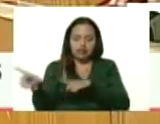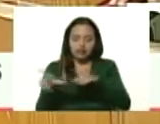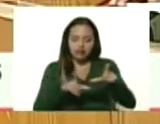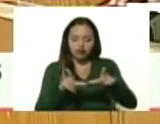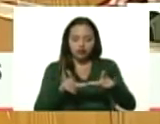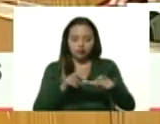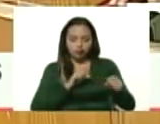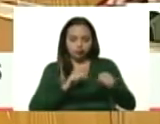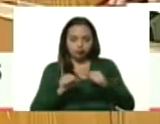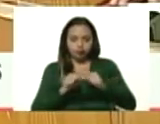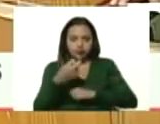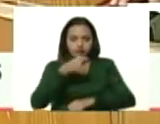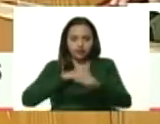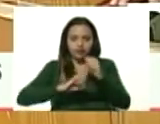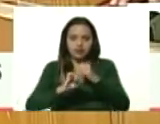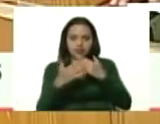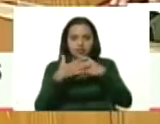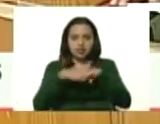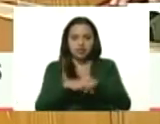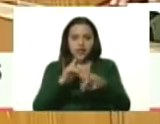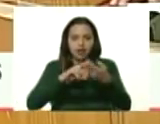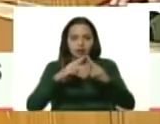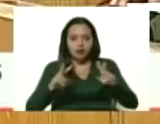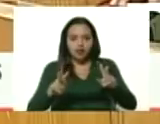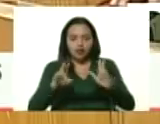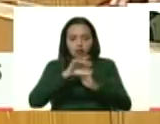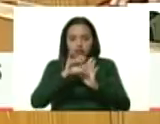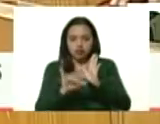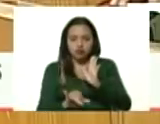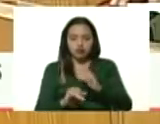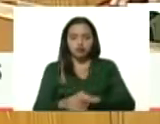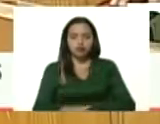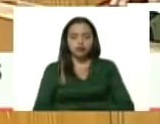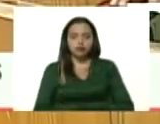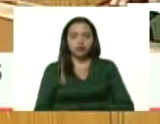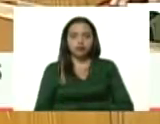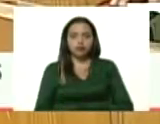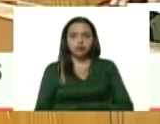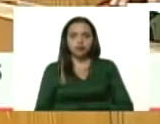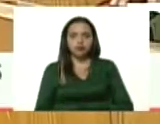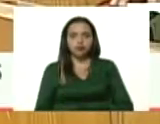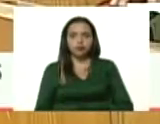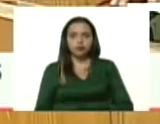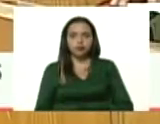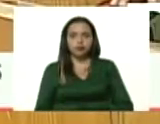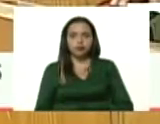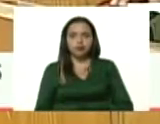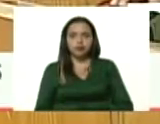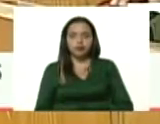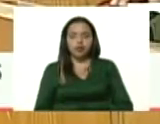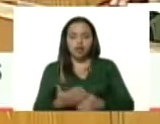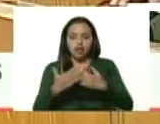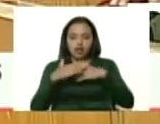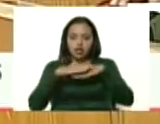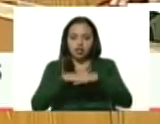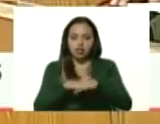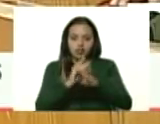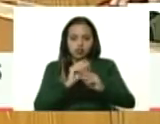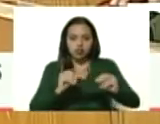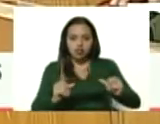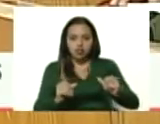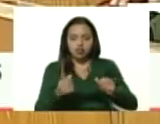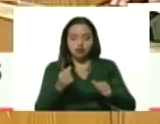preparados para la defensa integral de la paz, la constitución y la integridad territorial y la soberanía de